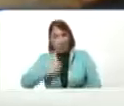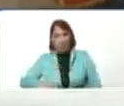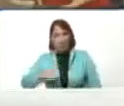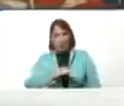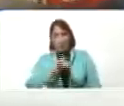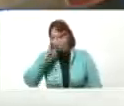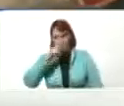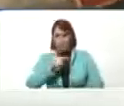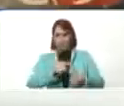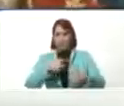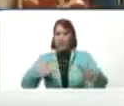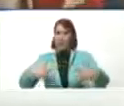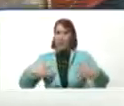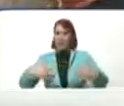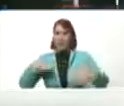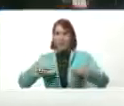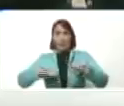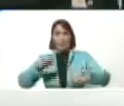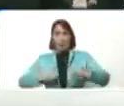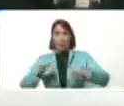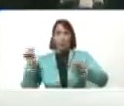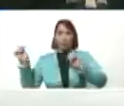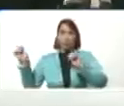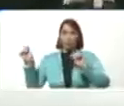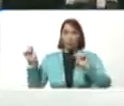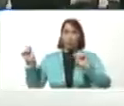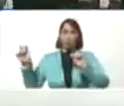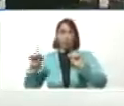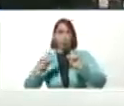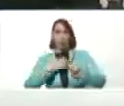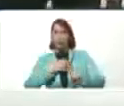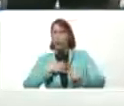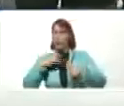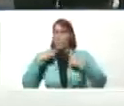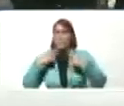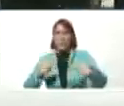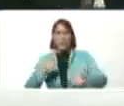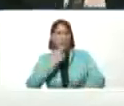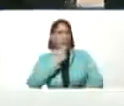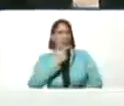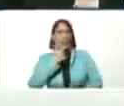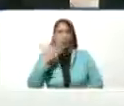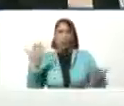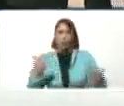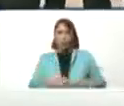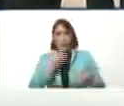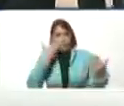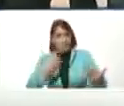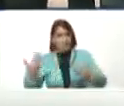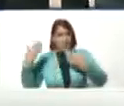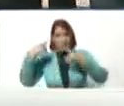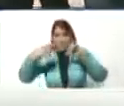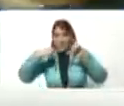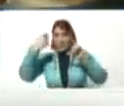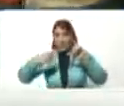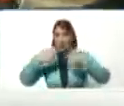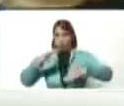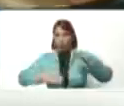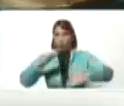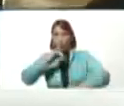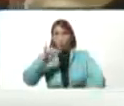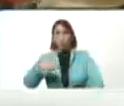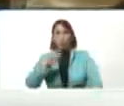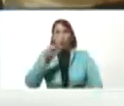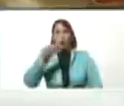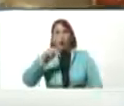alegría. Un tambor de San Juan es imperdible, es hermoso. Vamos a ver este video de los tambores de San